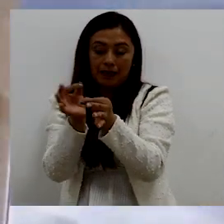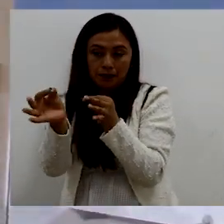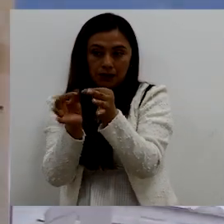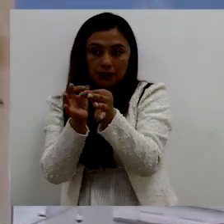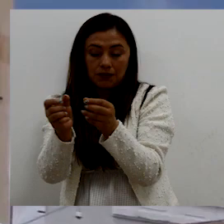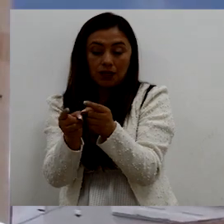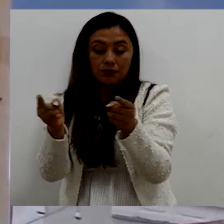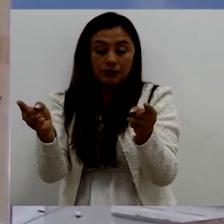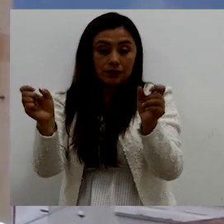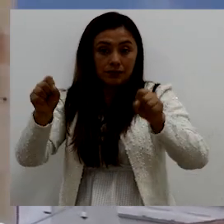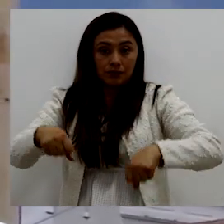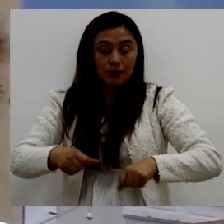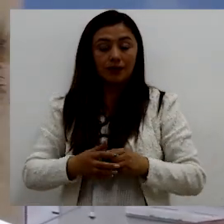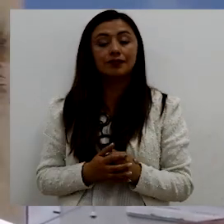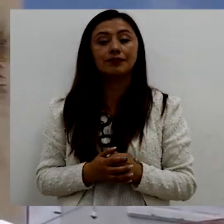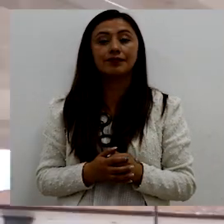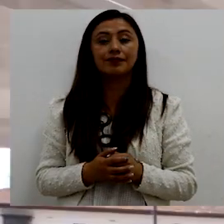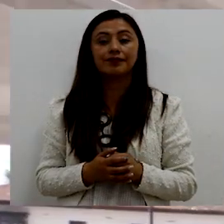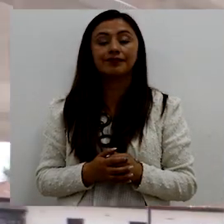de la ciudad.